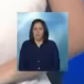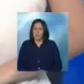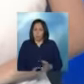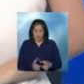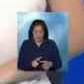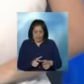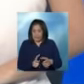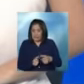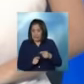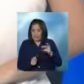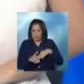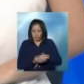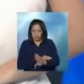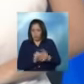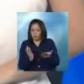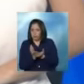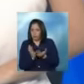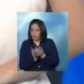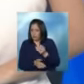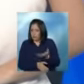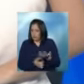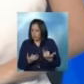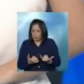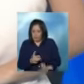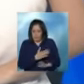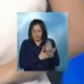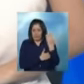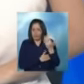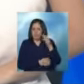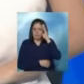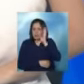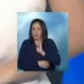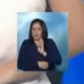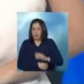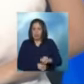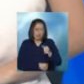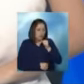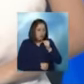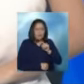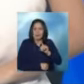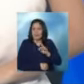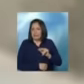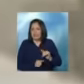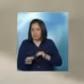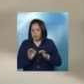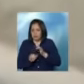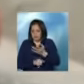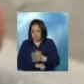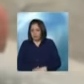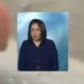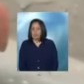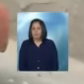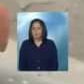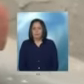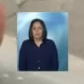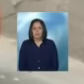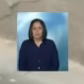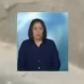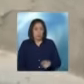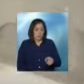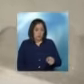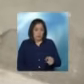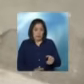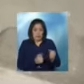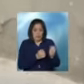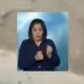una granada fue hallada dentro de un centro educativo esta mañana en Barranco. Karina Chávez nos actualiza la información. Bien, al lado de